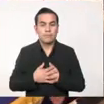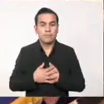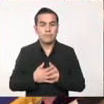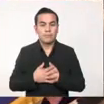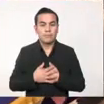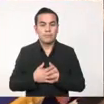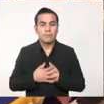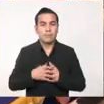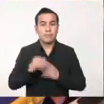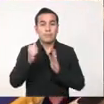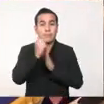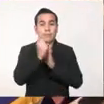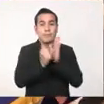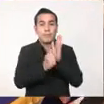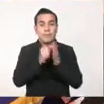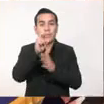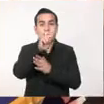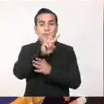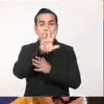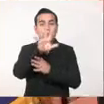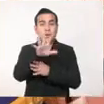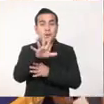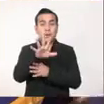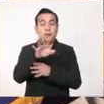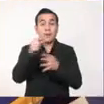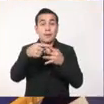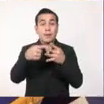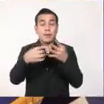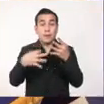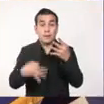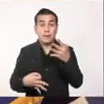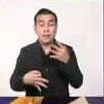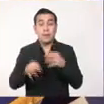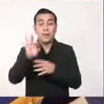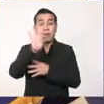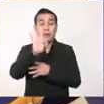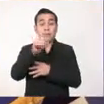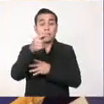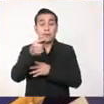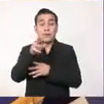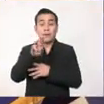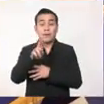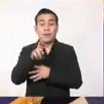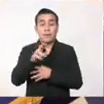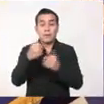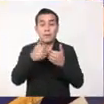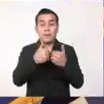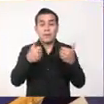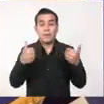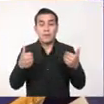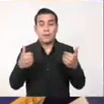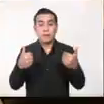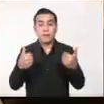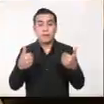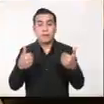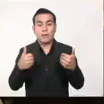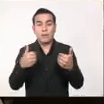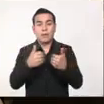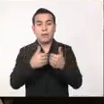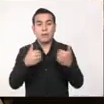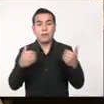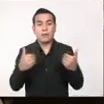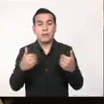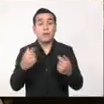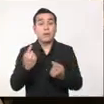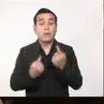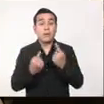Este es el artículo 25 de la Ley Orgánica de la Fiscalía. Aparte del de la Constitución, que quítame la clave, porque